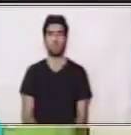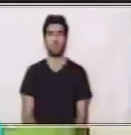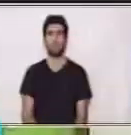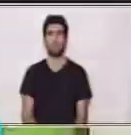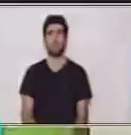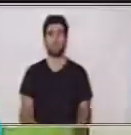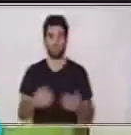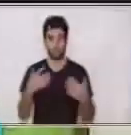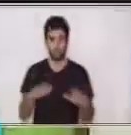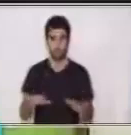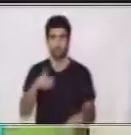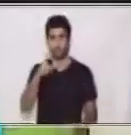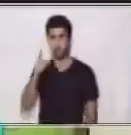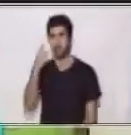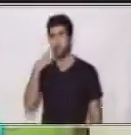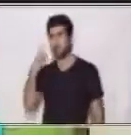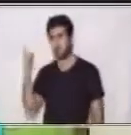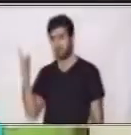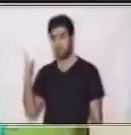X más 1 al cuadrado